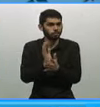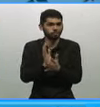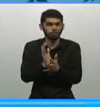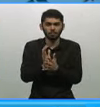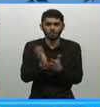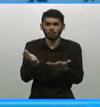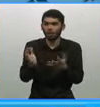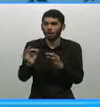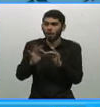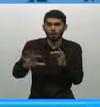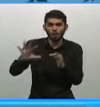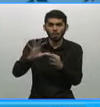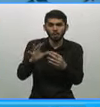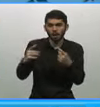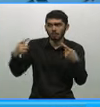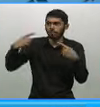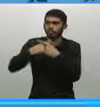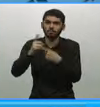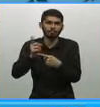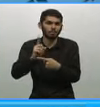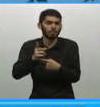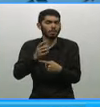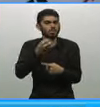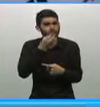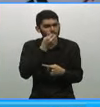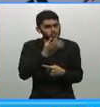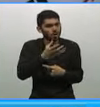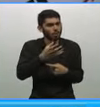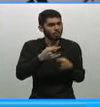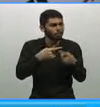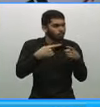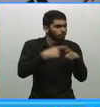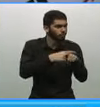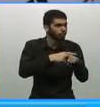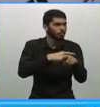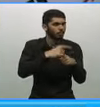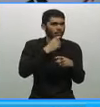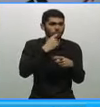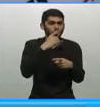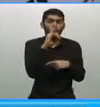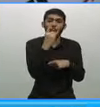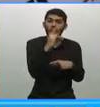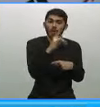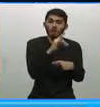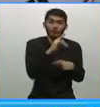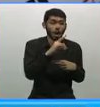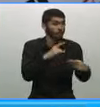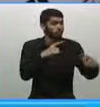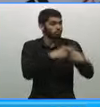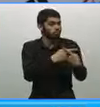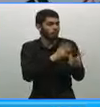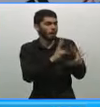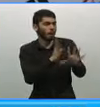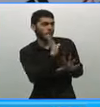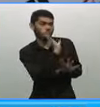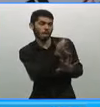europeos. Es mucho más conveniente jugar con equipos que, incluso el caso de Bolivia, que después vamos a enfrentar. Yo creo que las